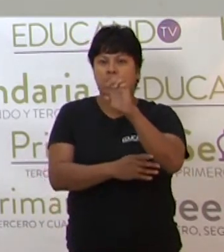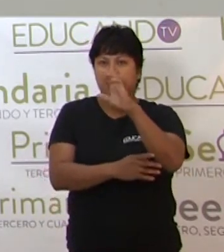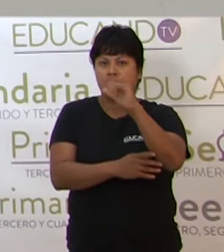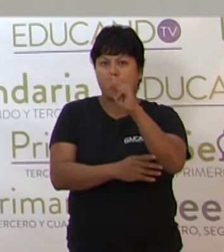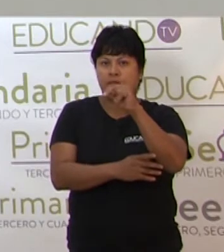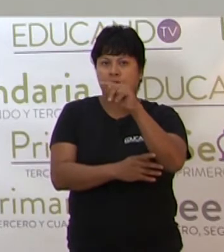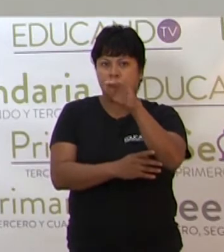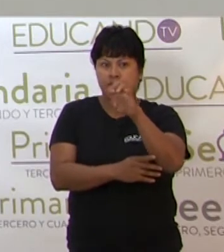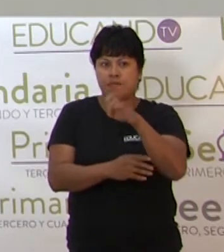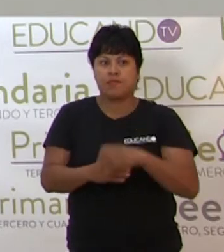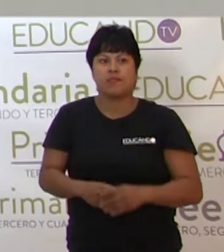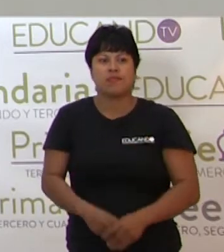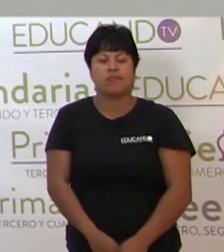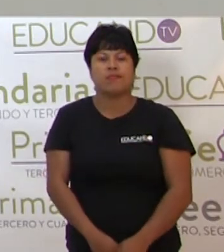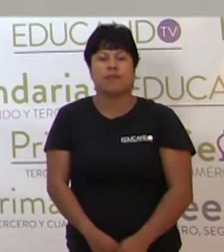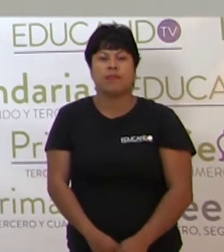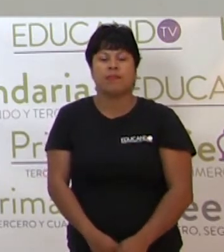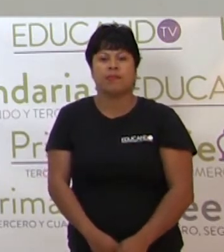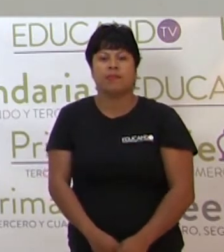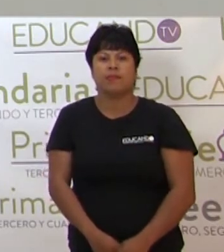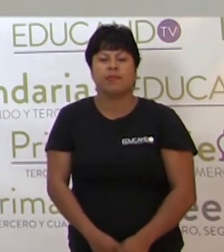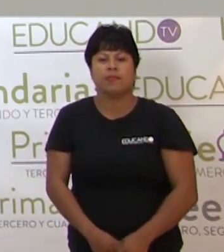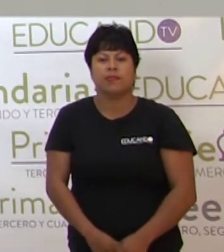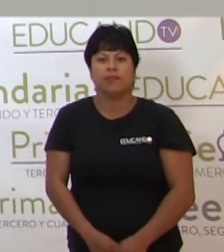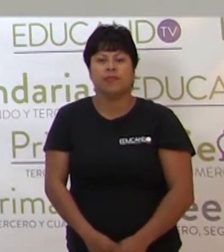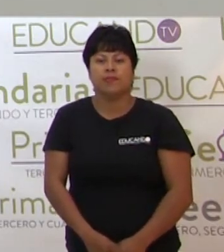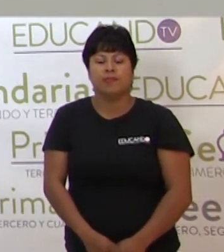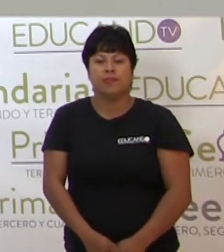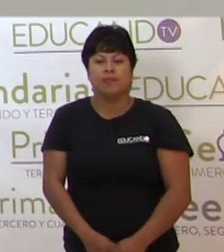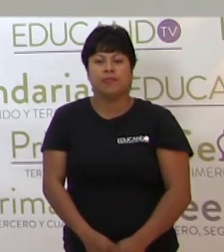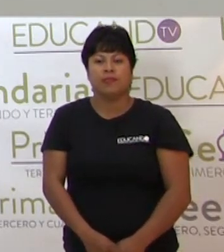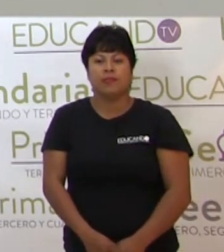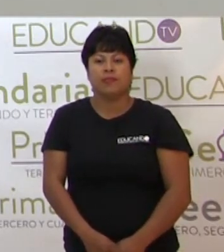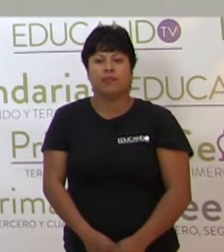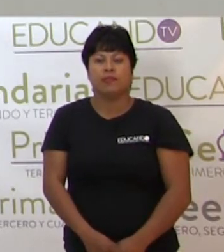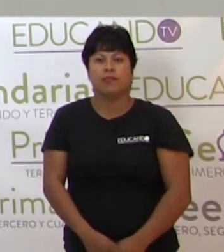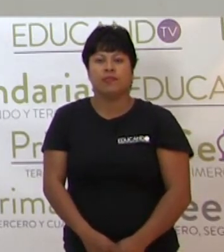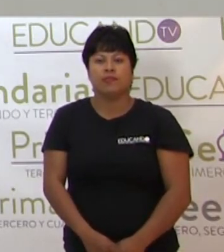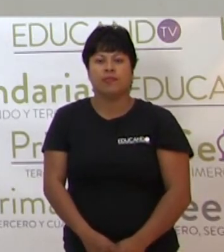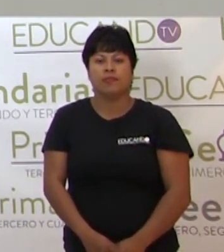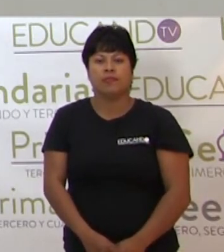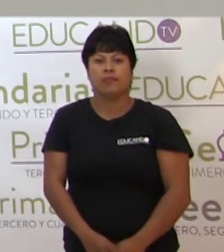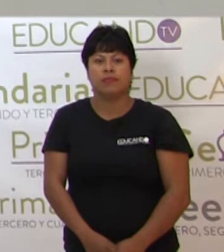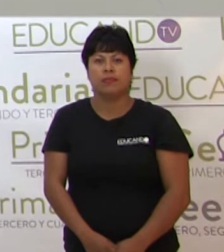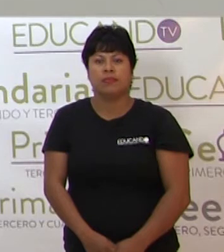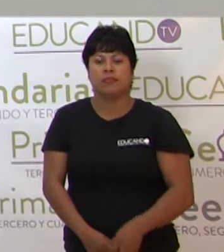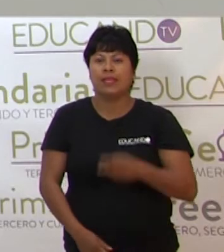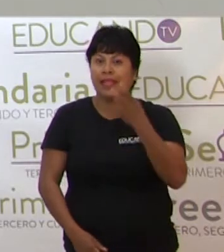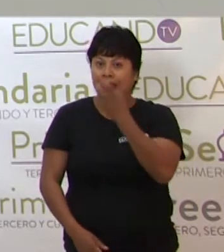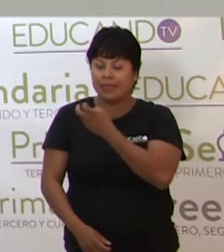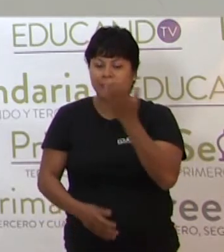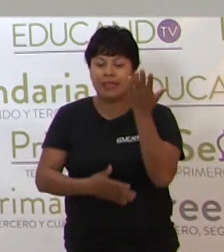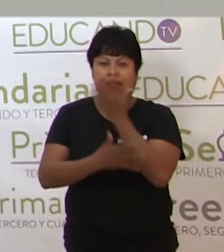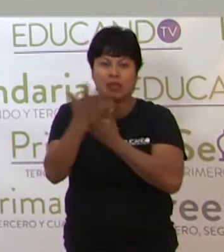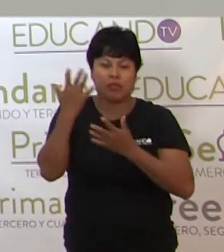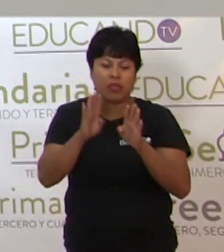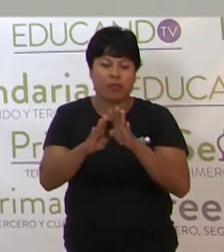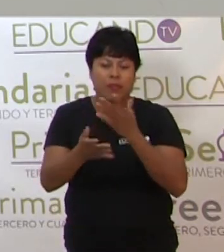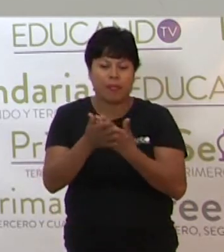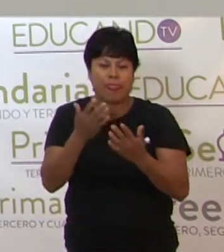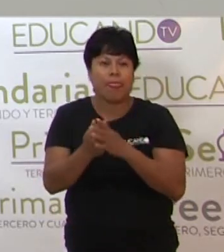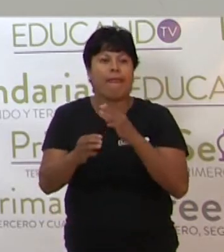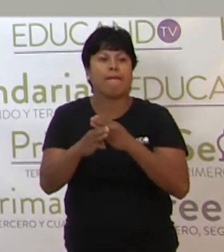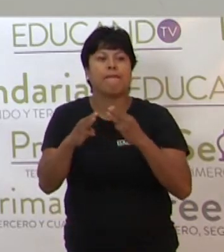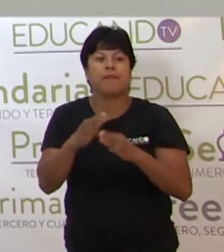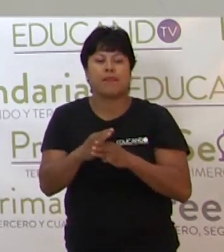cosecante, ¿sí? Función cosecante. Aquí se confundieron al elaborar el